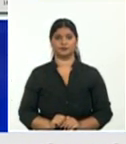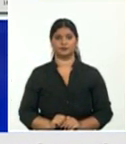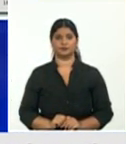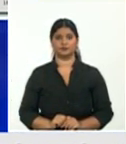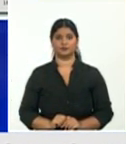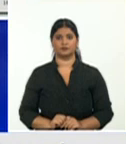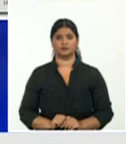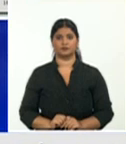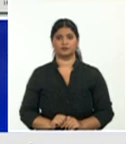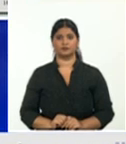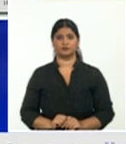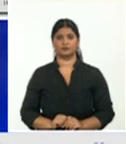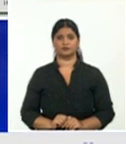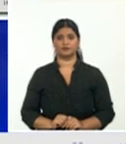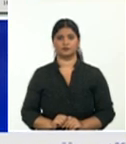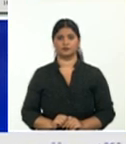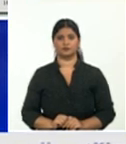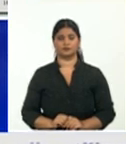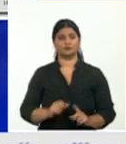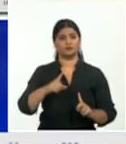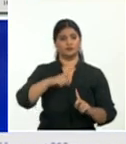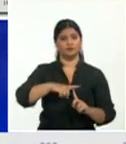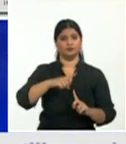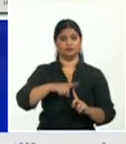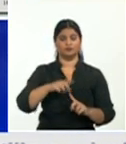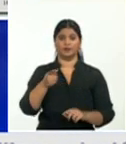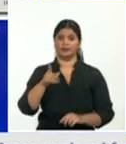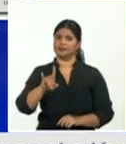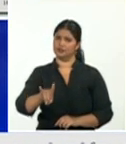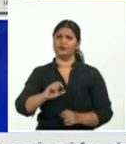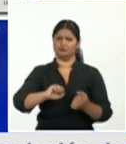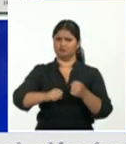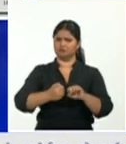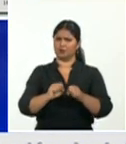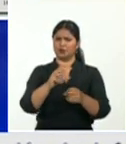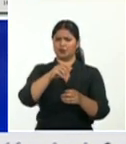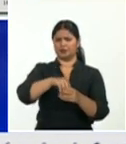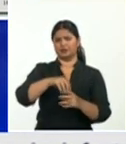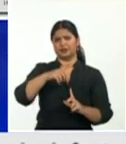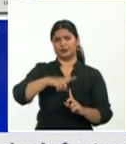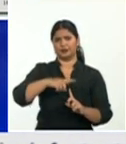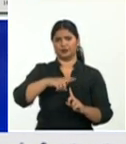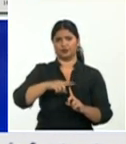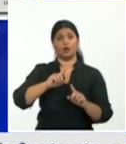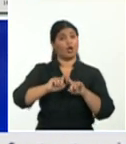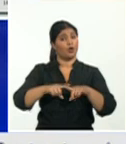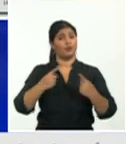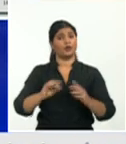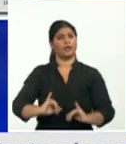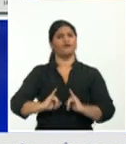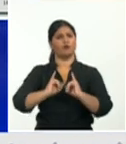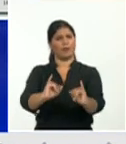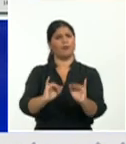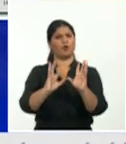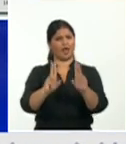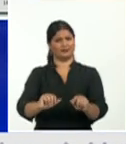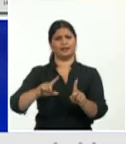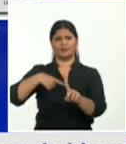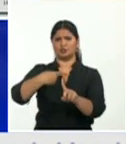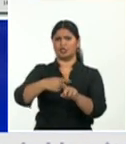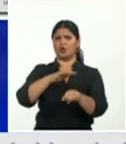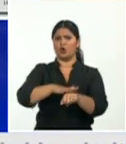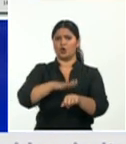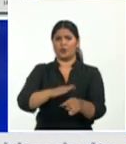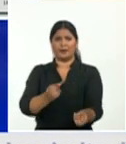un comportamiento más estable, 19. Decimos esto porque cuando en un centro, una institución, se nos